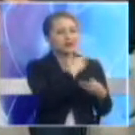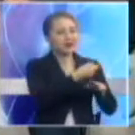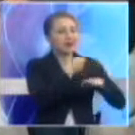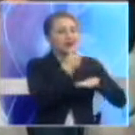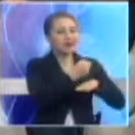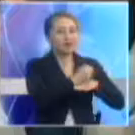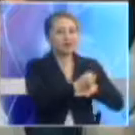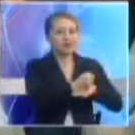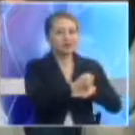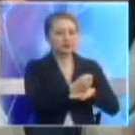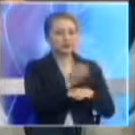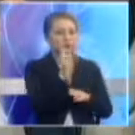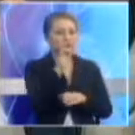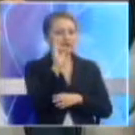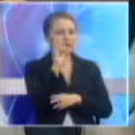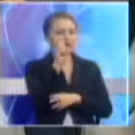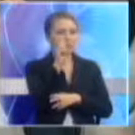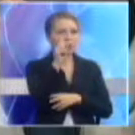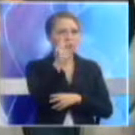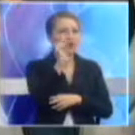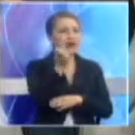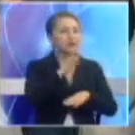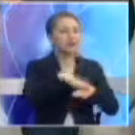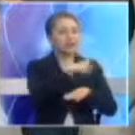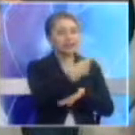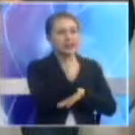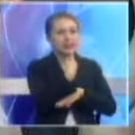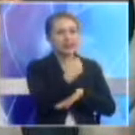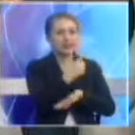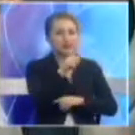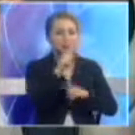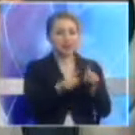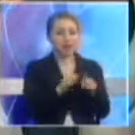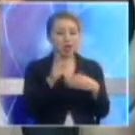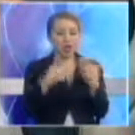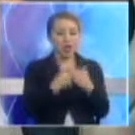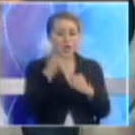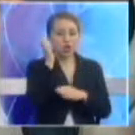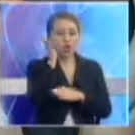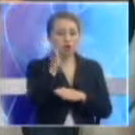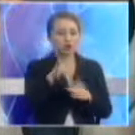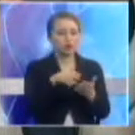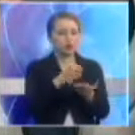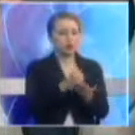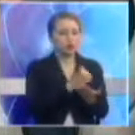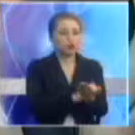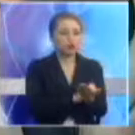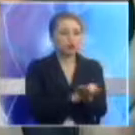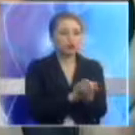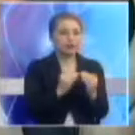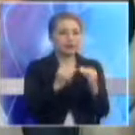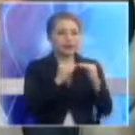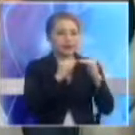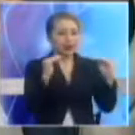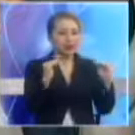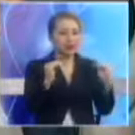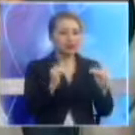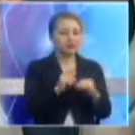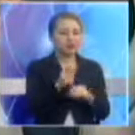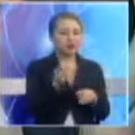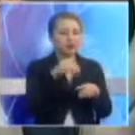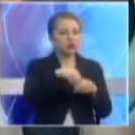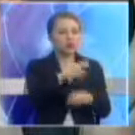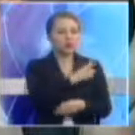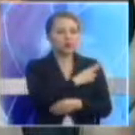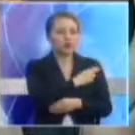prensa de la FEUE, en la que habla de que 152 docentes del curso de nivelación para ingreso de las carreras de la Universidad